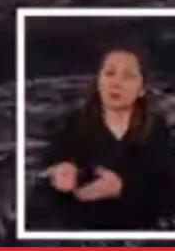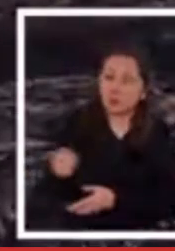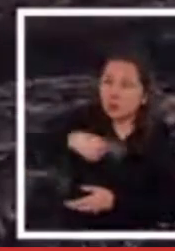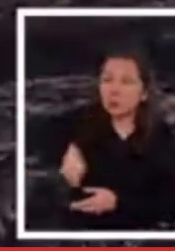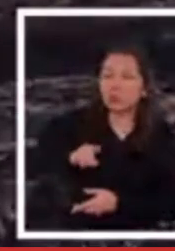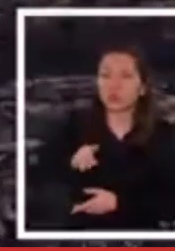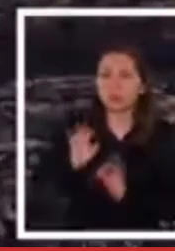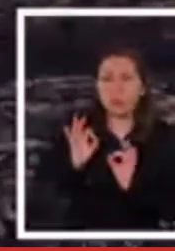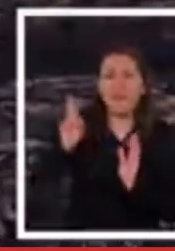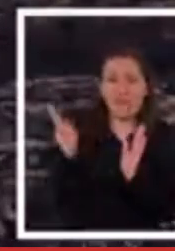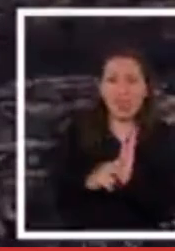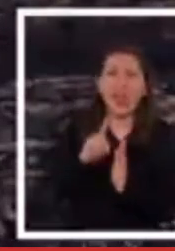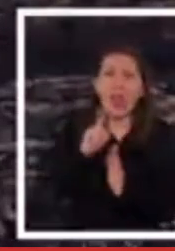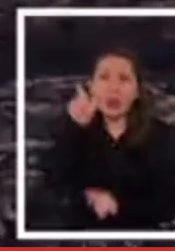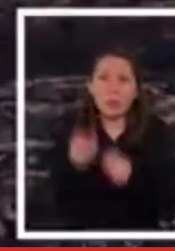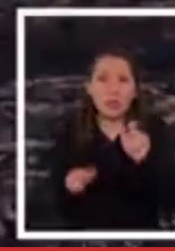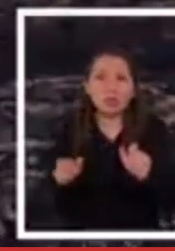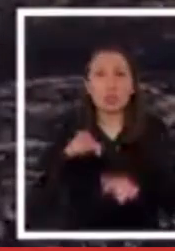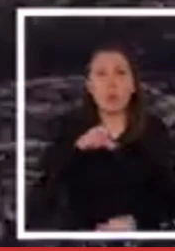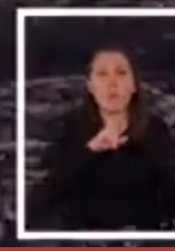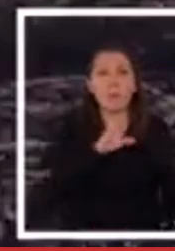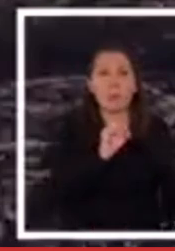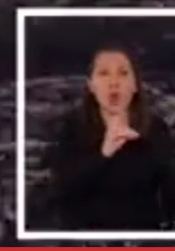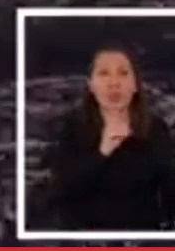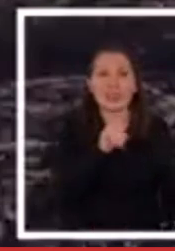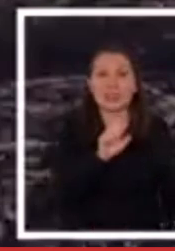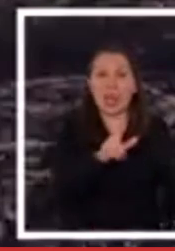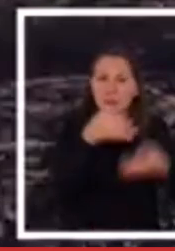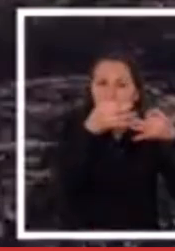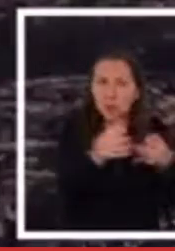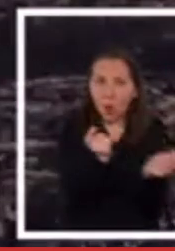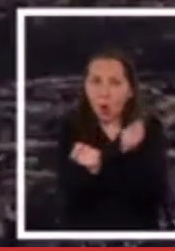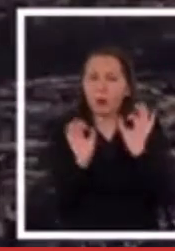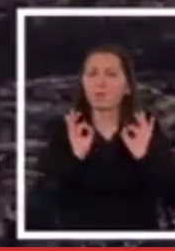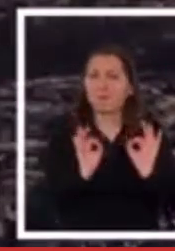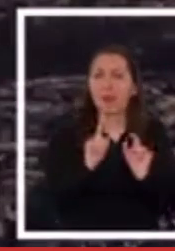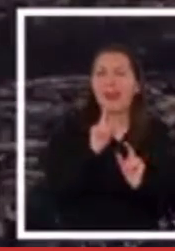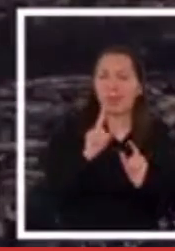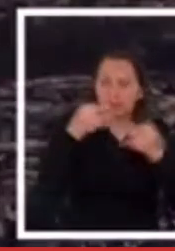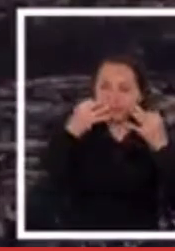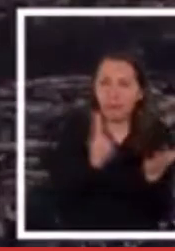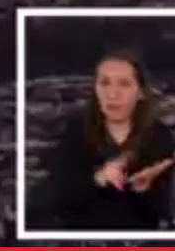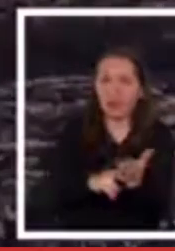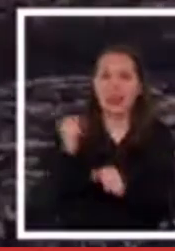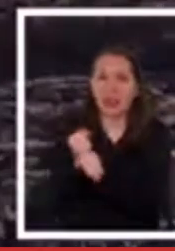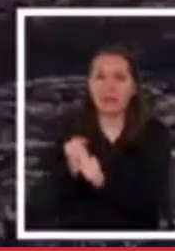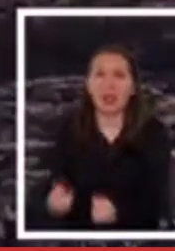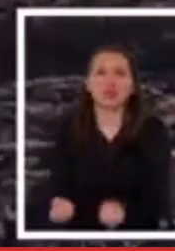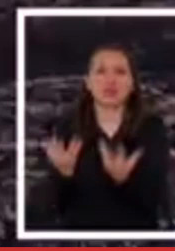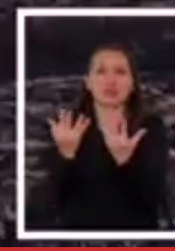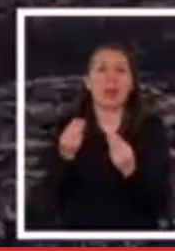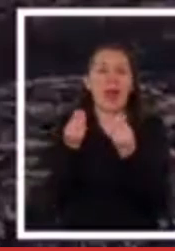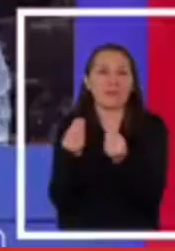sean chequeen los datos con con los procesales para que estemos con los recursos efectivamente a quienes producen por el